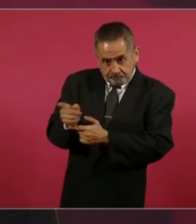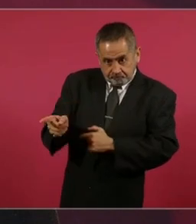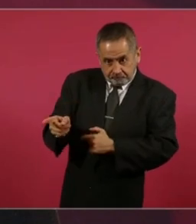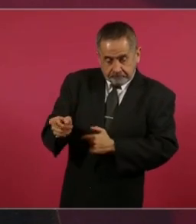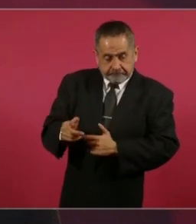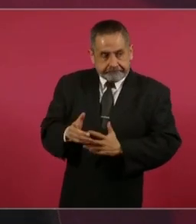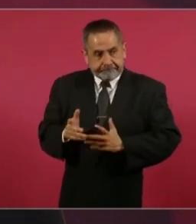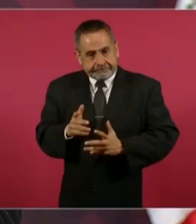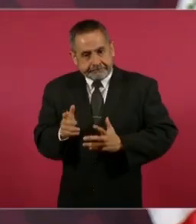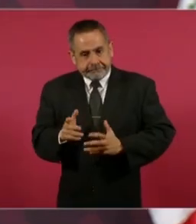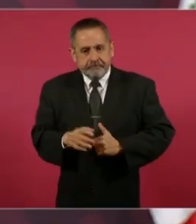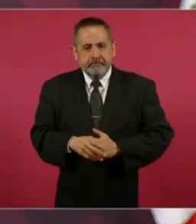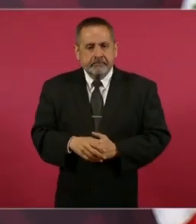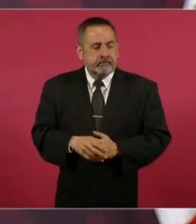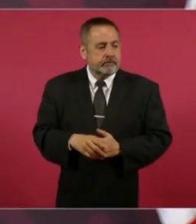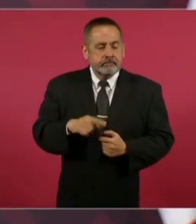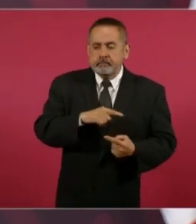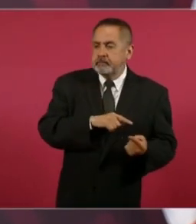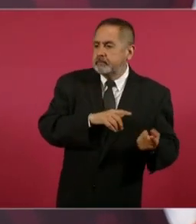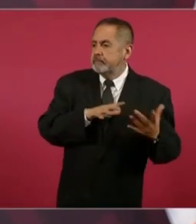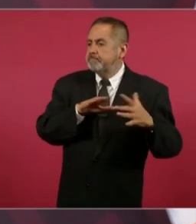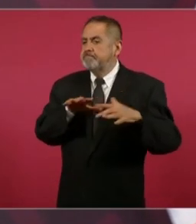amenazas se